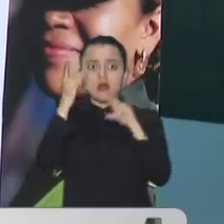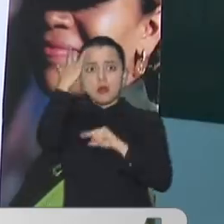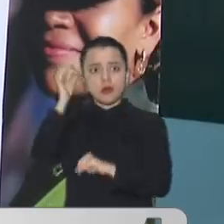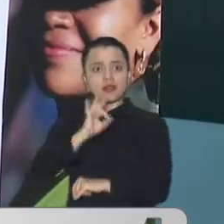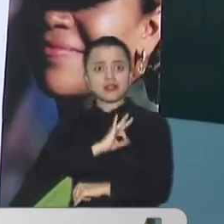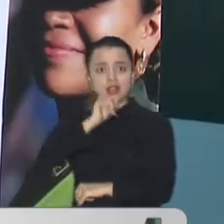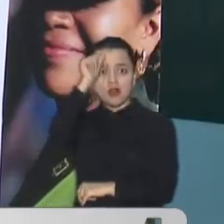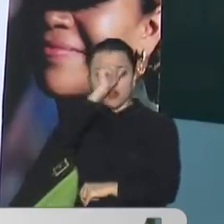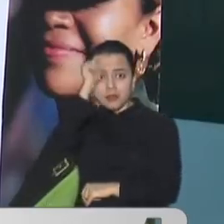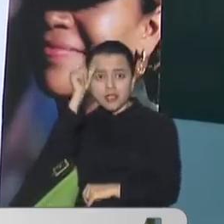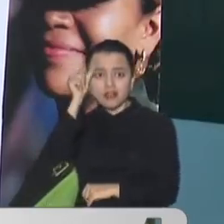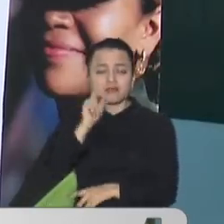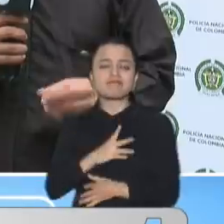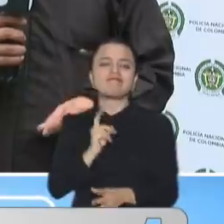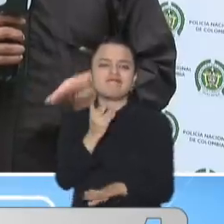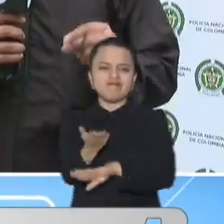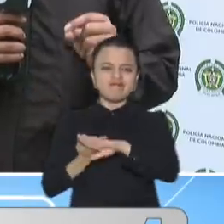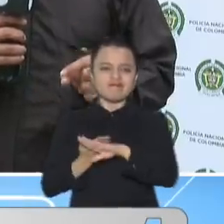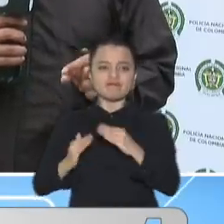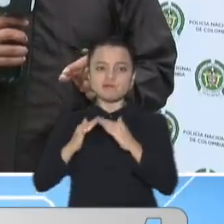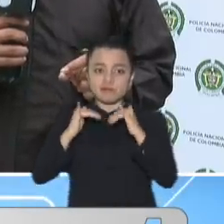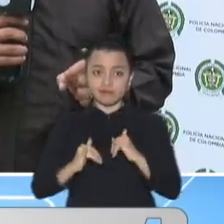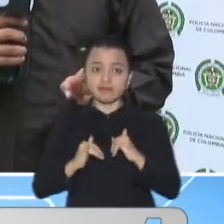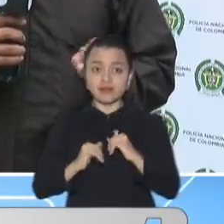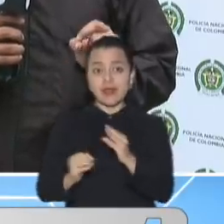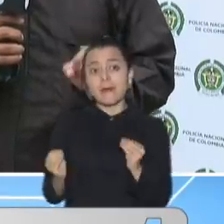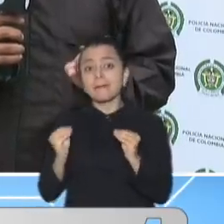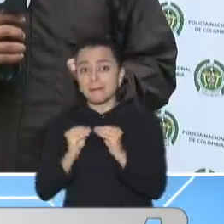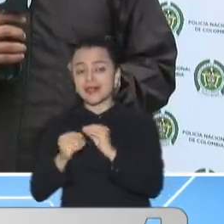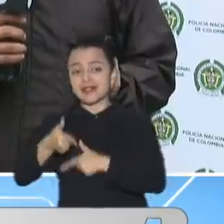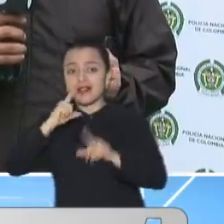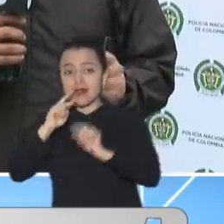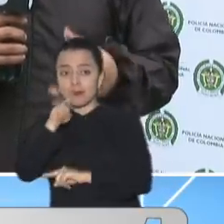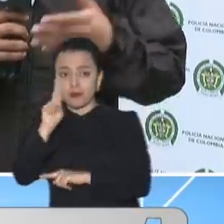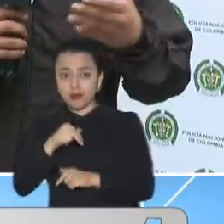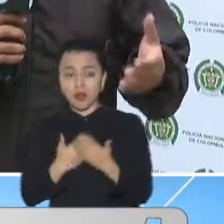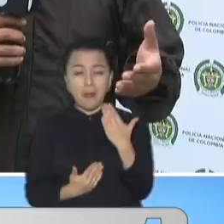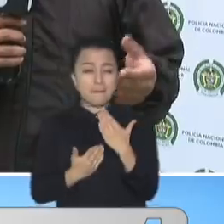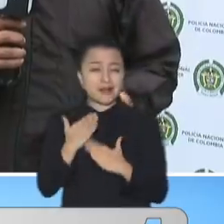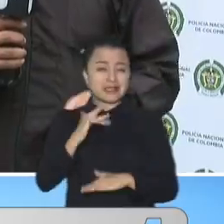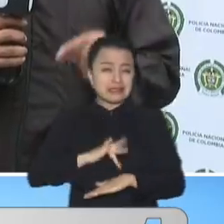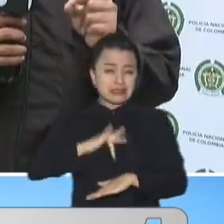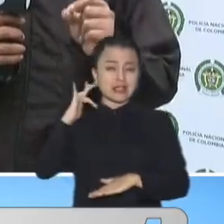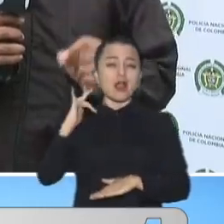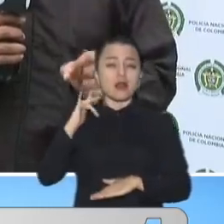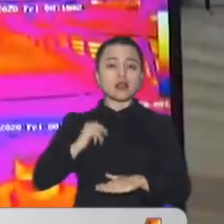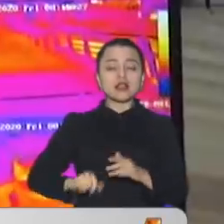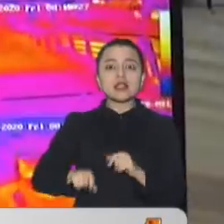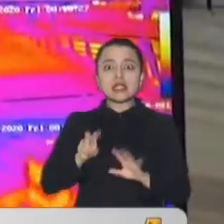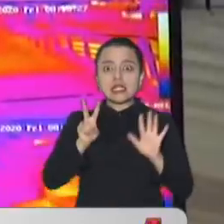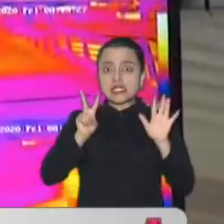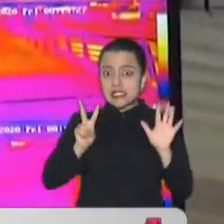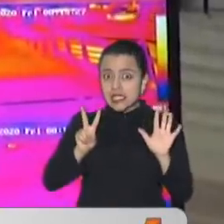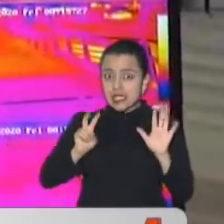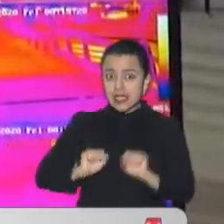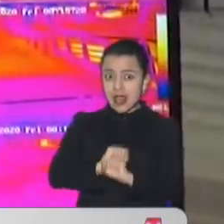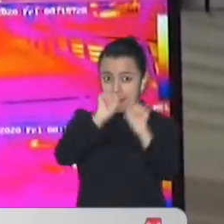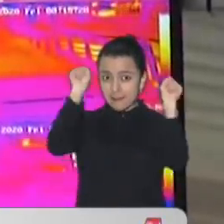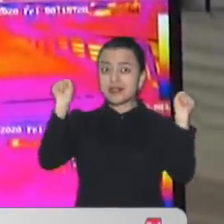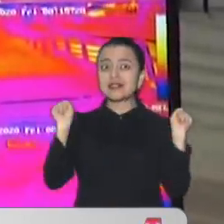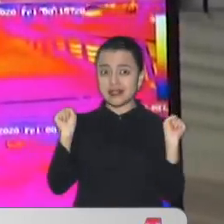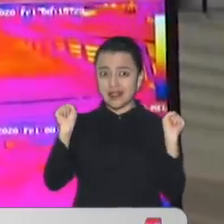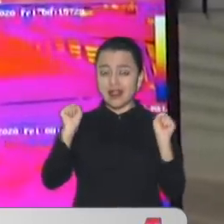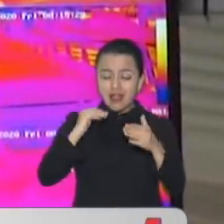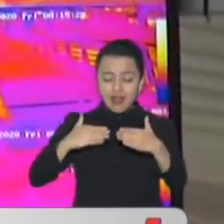semana habrá cuarentena estricta. El toque de queda y la ley seca iniciarán muy temprano, desde las 7 de la mañana de mañana, y